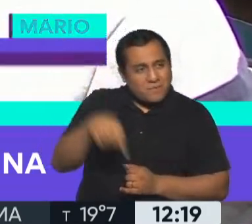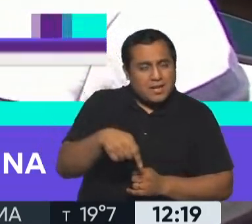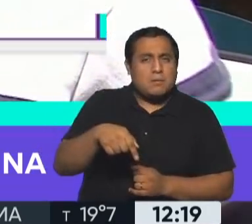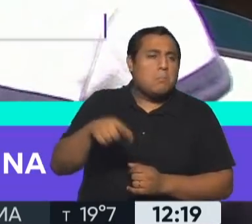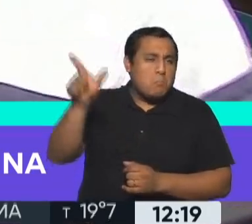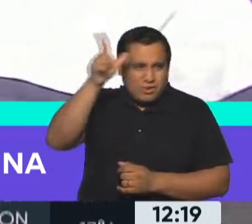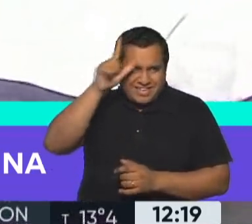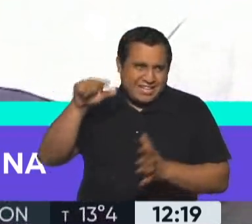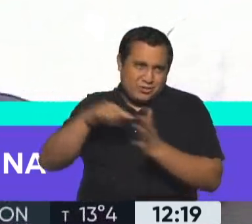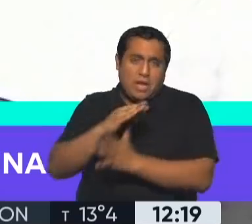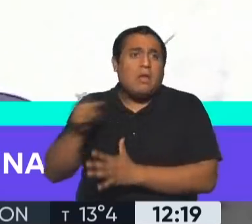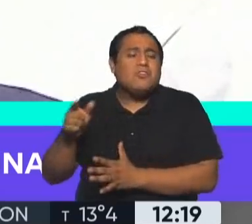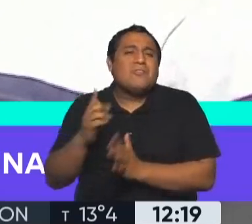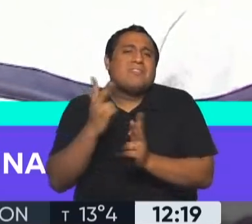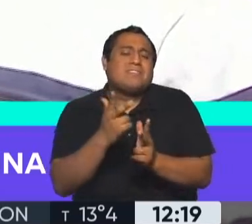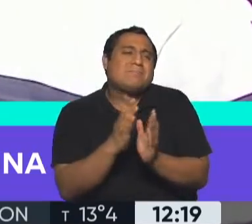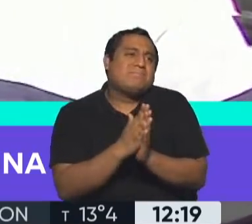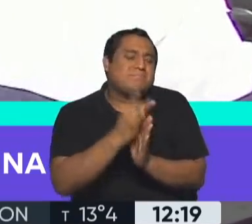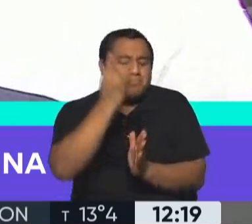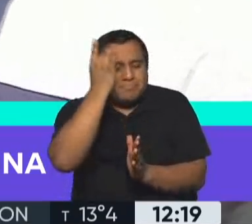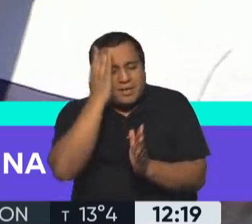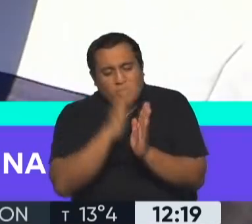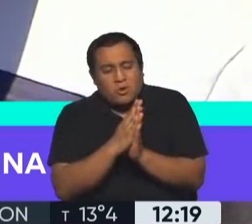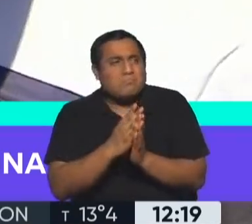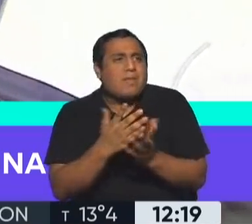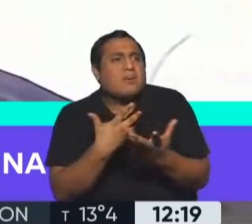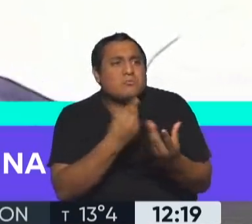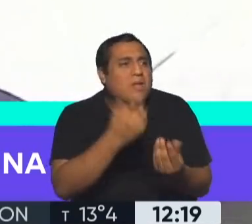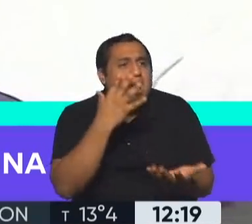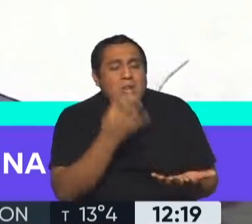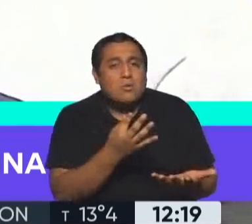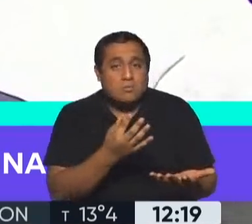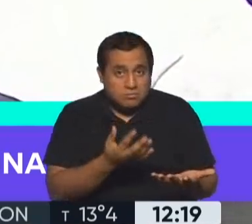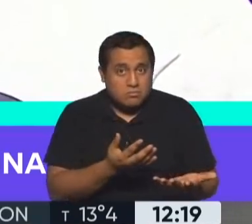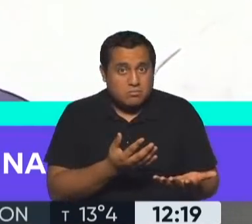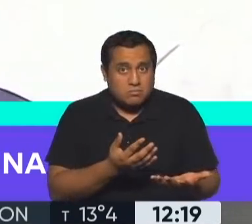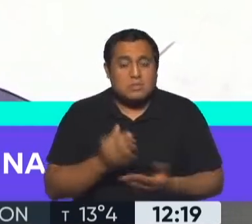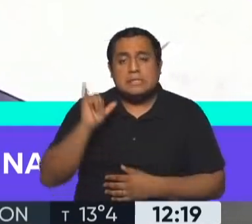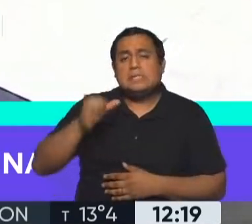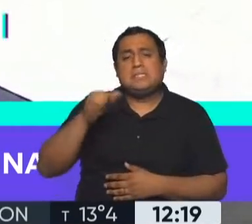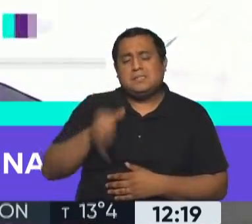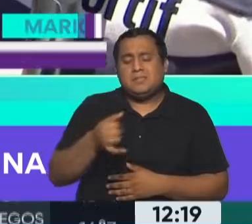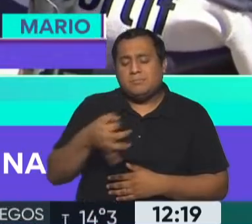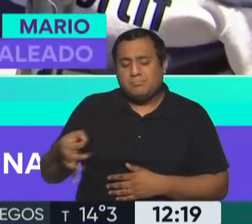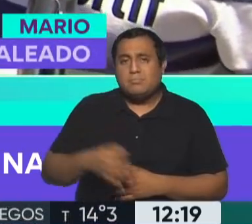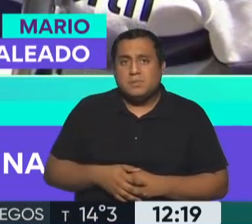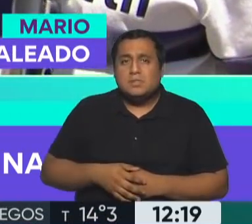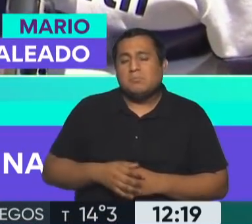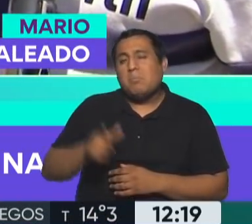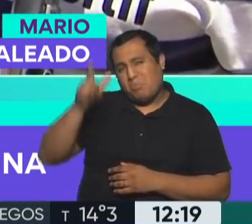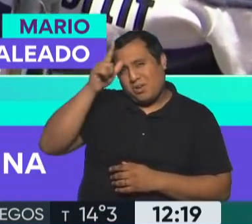ciudad, como a pedir disculpas, entre comillas, a ponerse a disposición de ustedes. ¿Qué más nos puedes detallar? Sí, eso